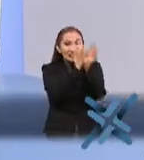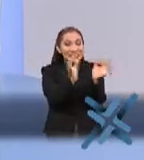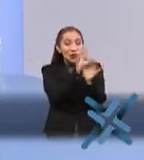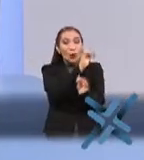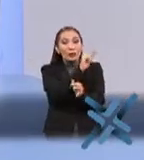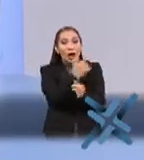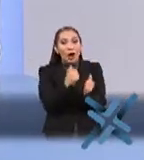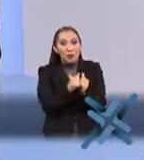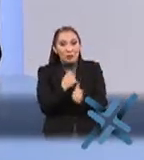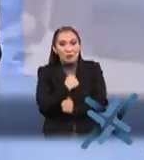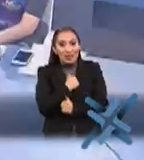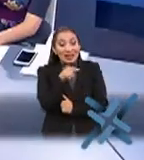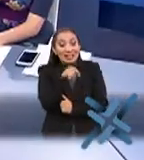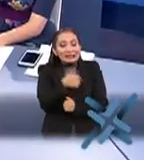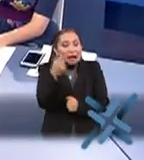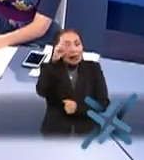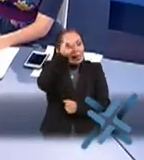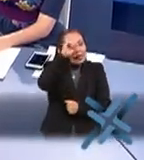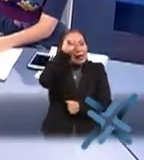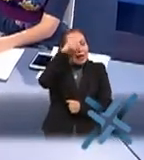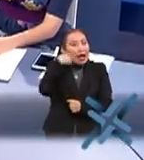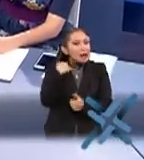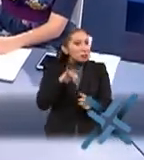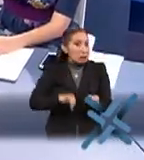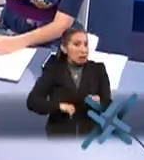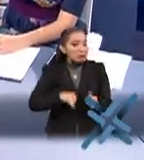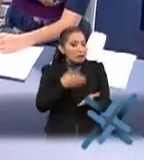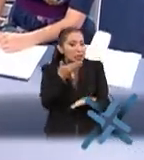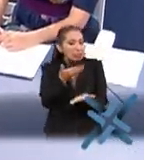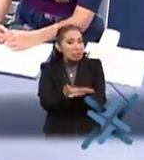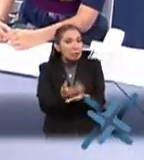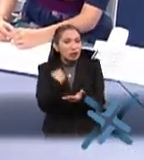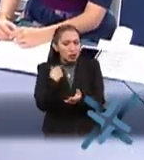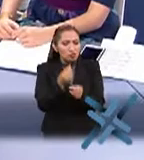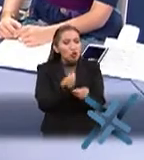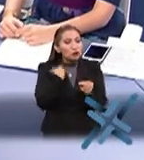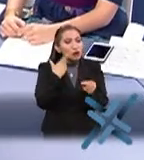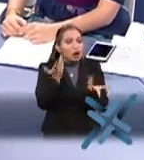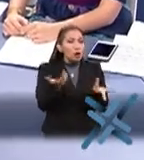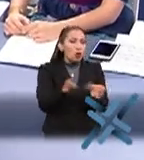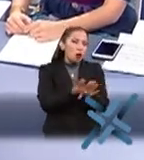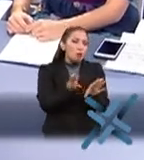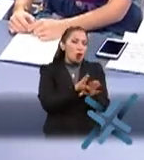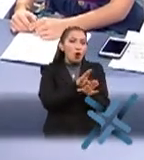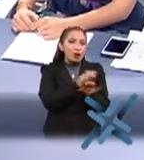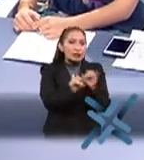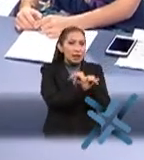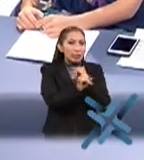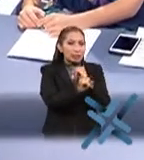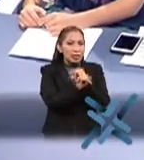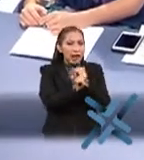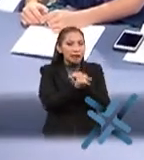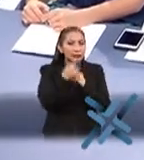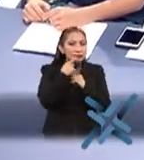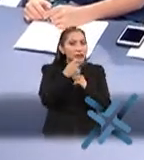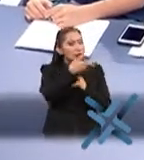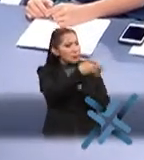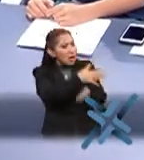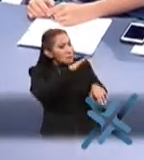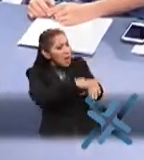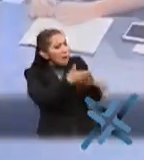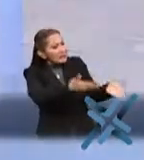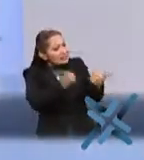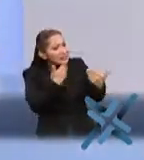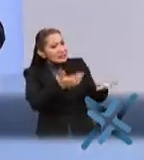digamos, está haciendo una propuesta interesante desde mi punto de vista porque he tenido mucho rebote, digamos, en las redes sociales, en donde piden